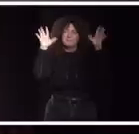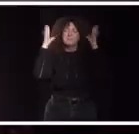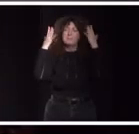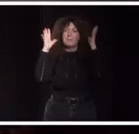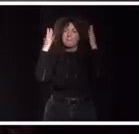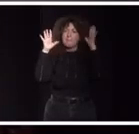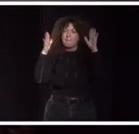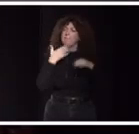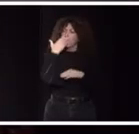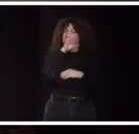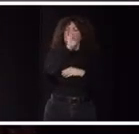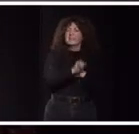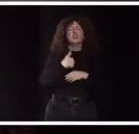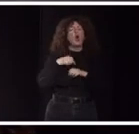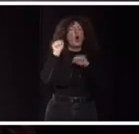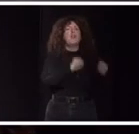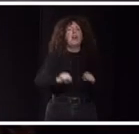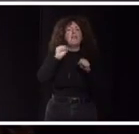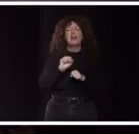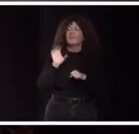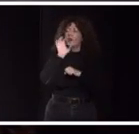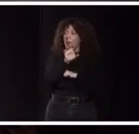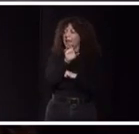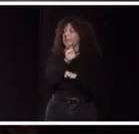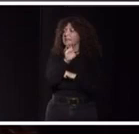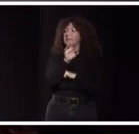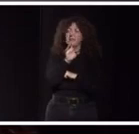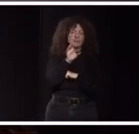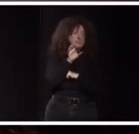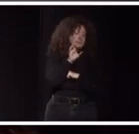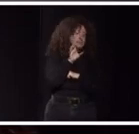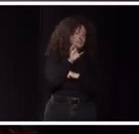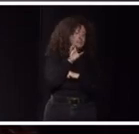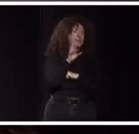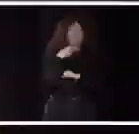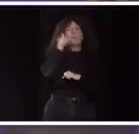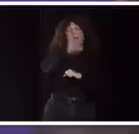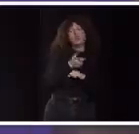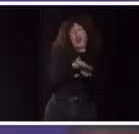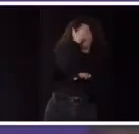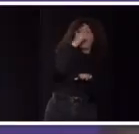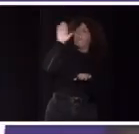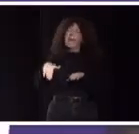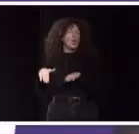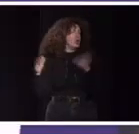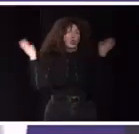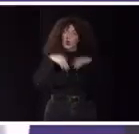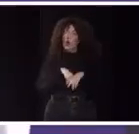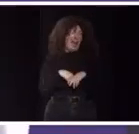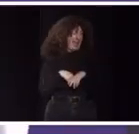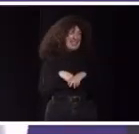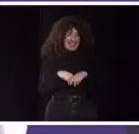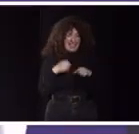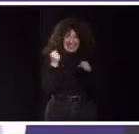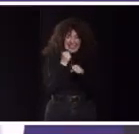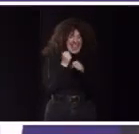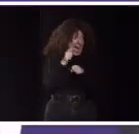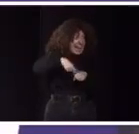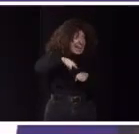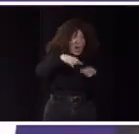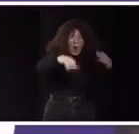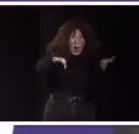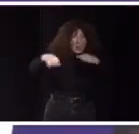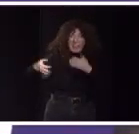Sí, yo defiendo un país en el que nadie es más que nadie. Esas tareas militantes cotidianas, aunque